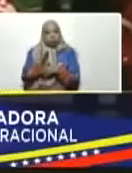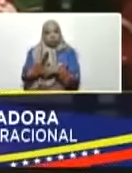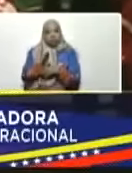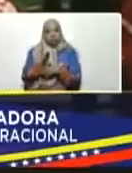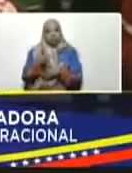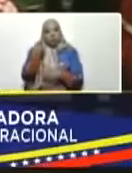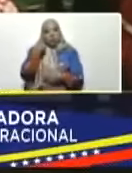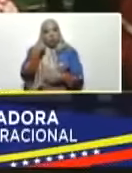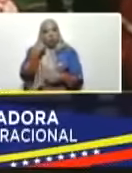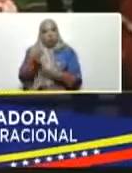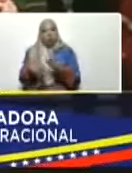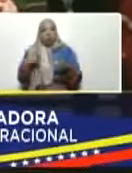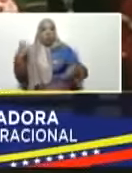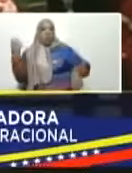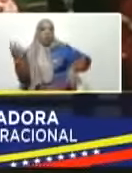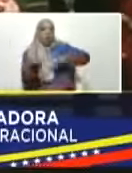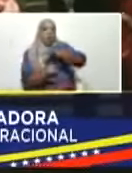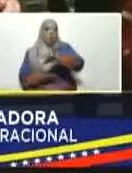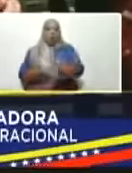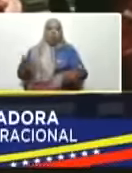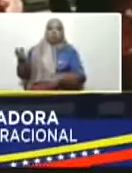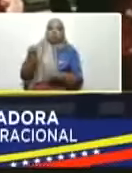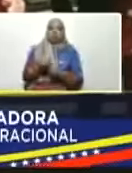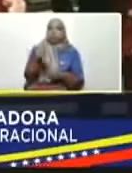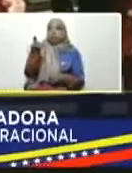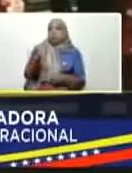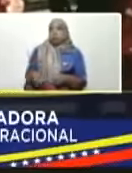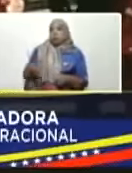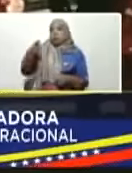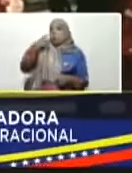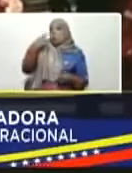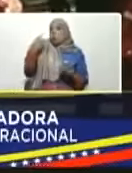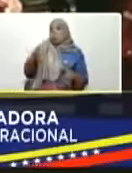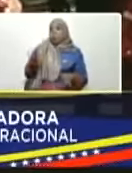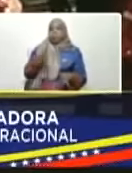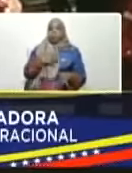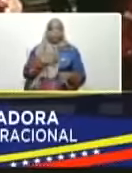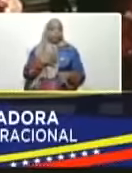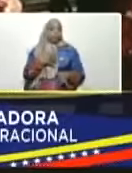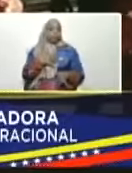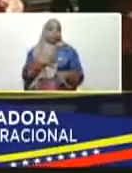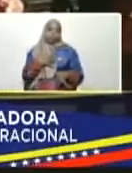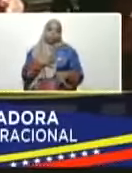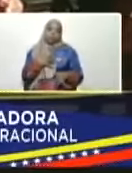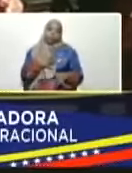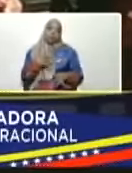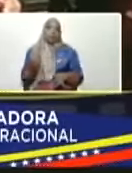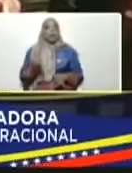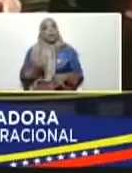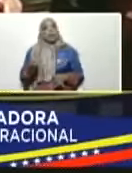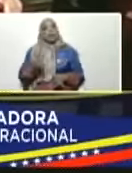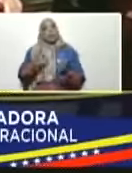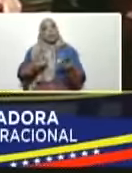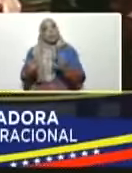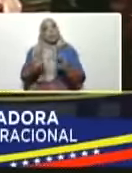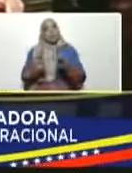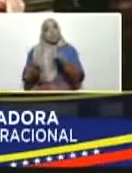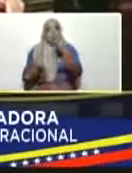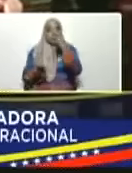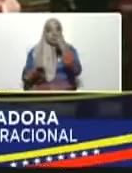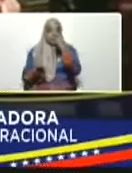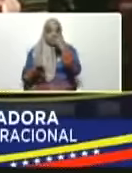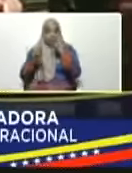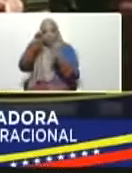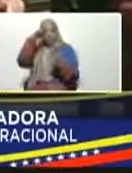que pretenden traer la violencia a Venezuela, no podrán. Venezuela está preparada para lo